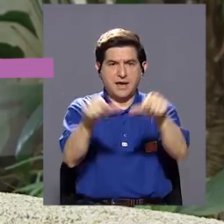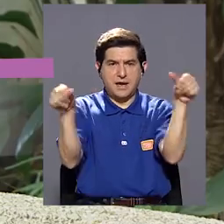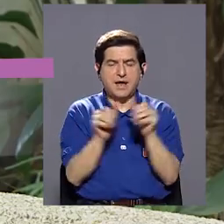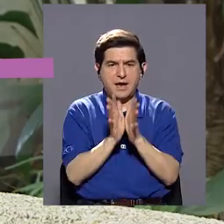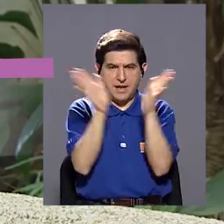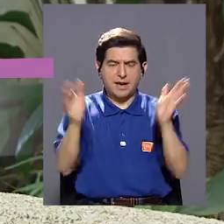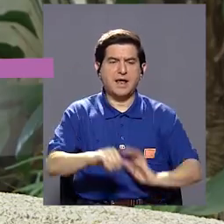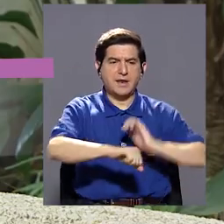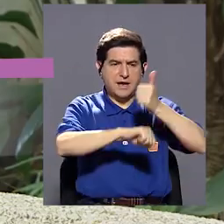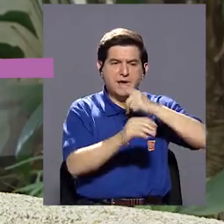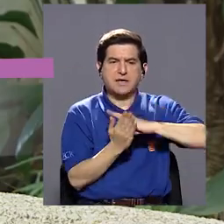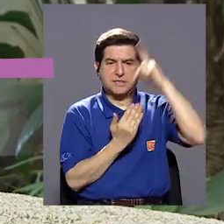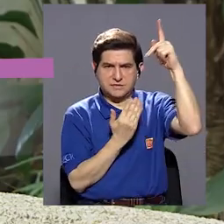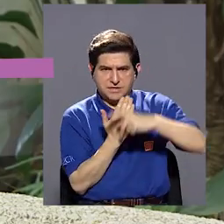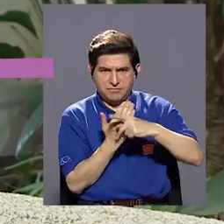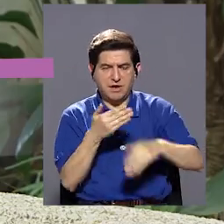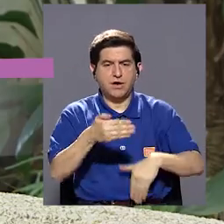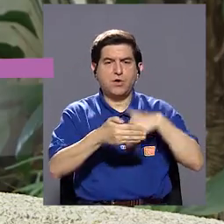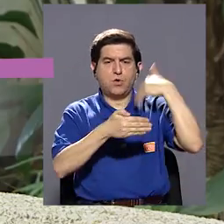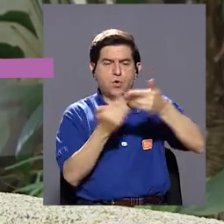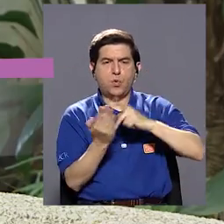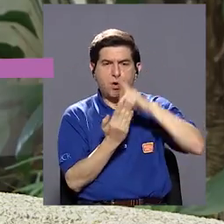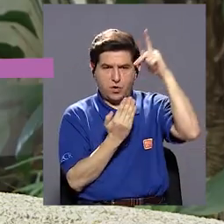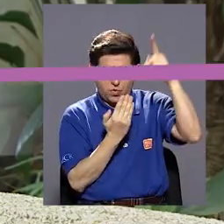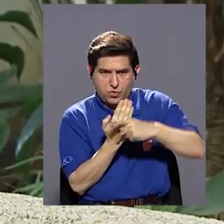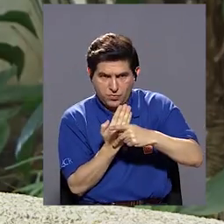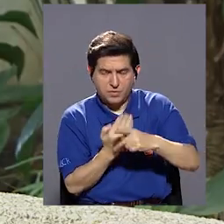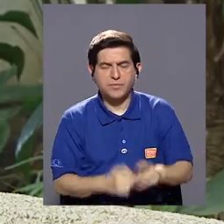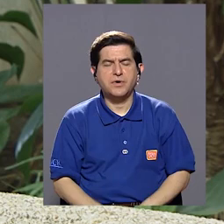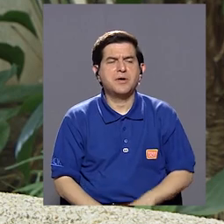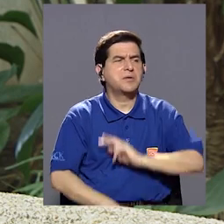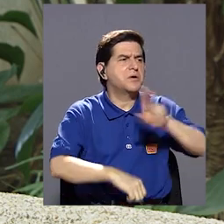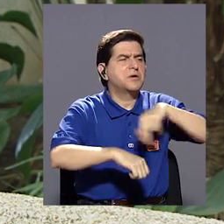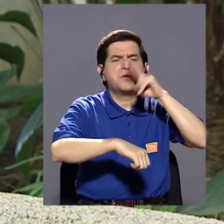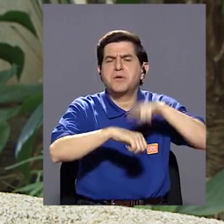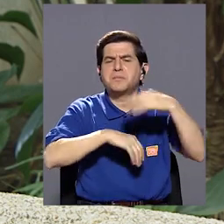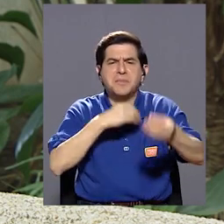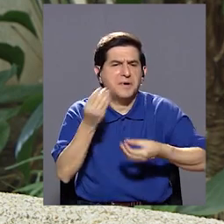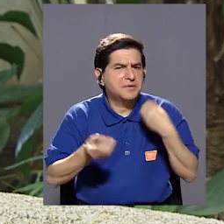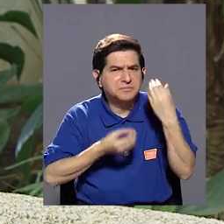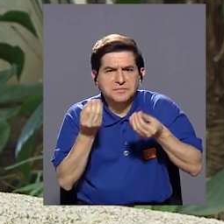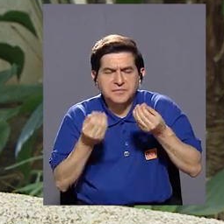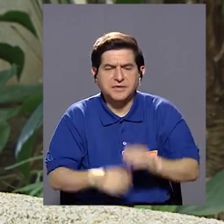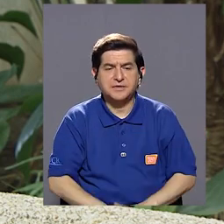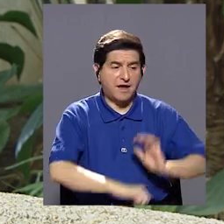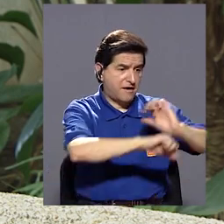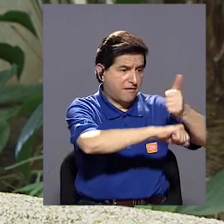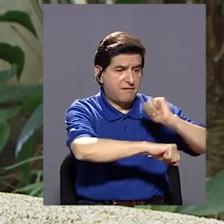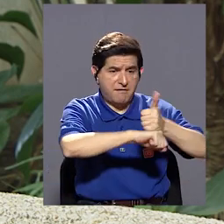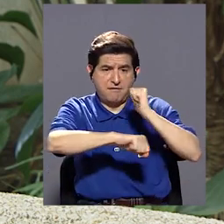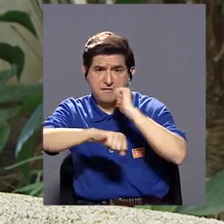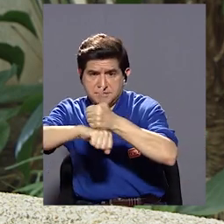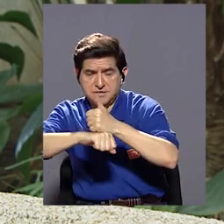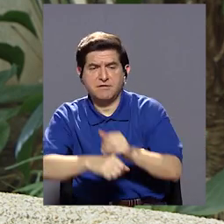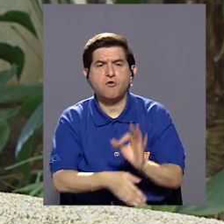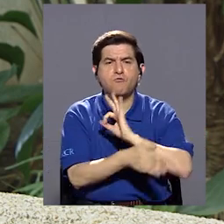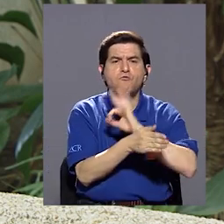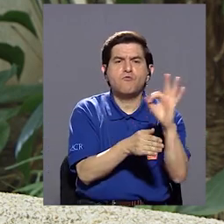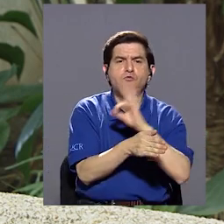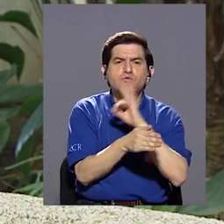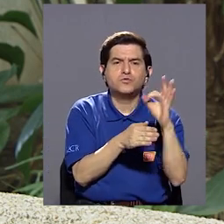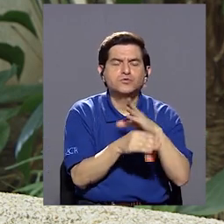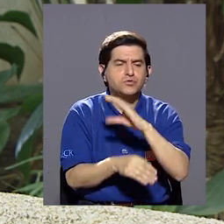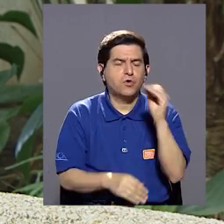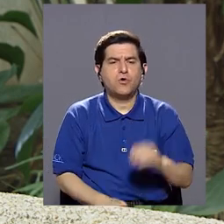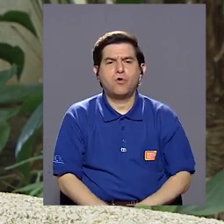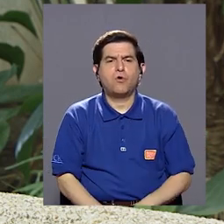que define un programa de teletrabajo. A partir de ese programa de teletrabajo, por lo general lo que se hace es definir cuáles son